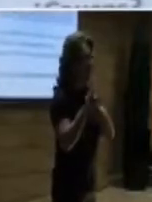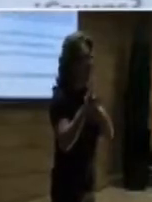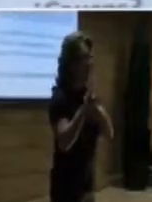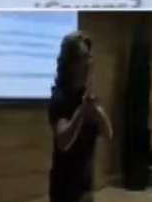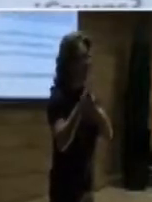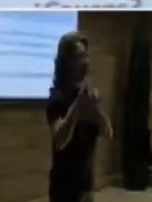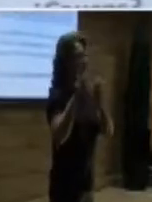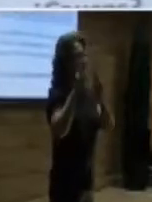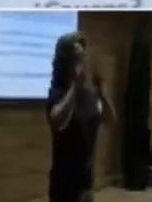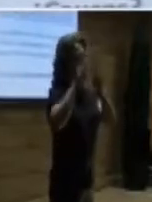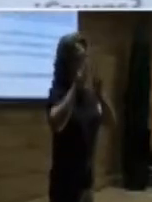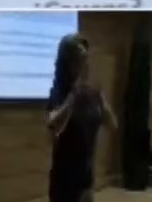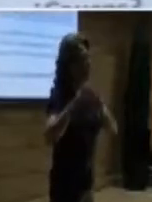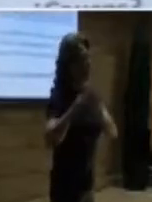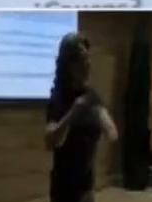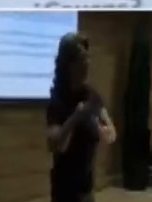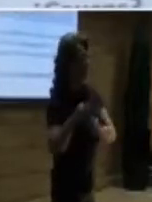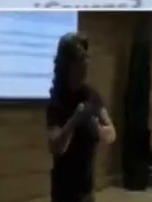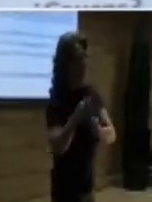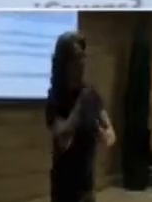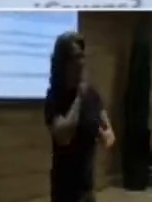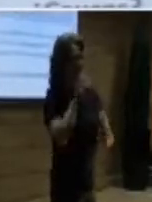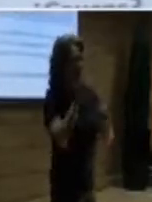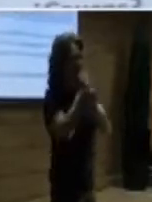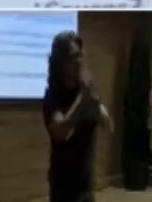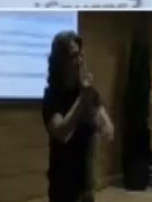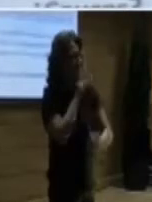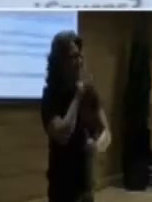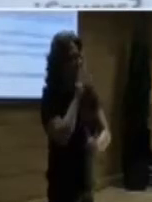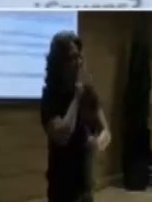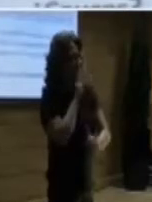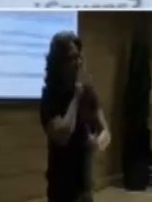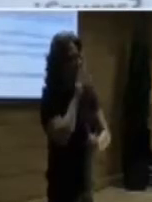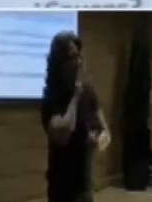un estudio hecho sobre bases de datos para estudiar